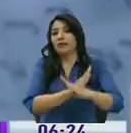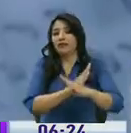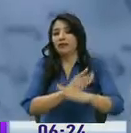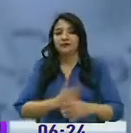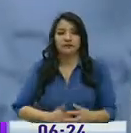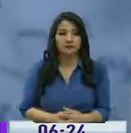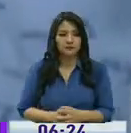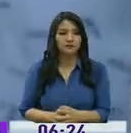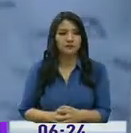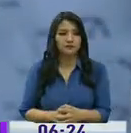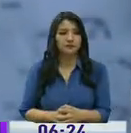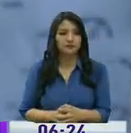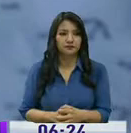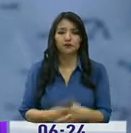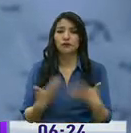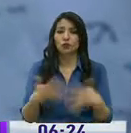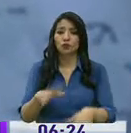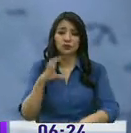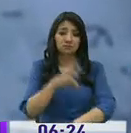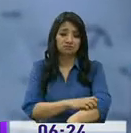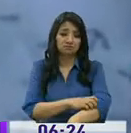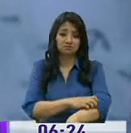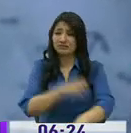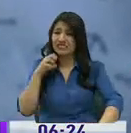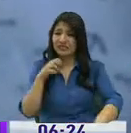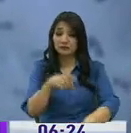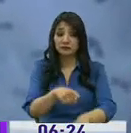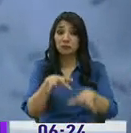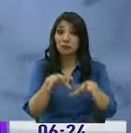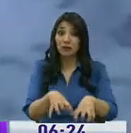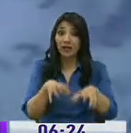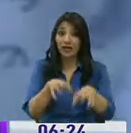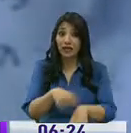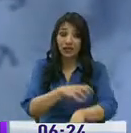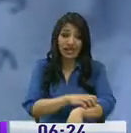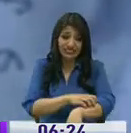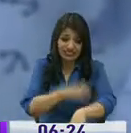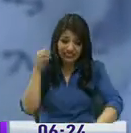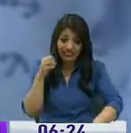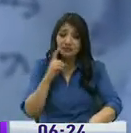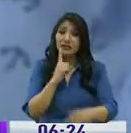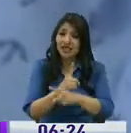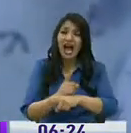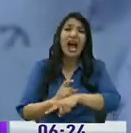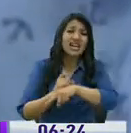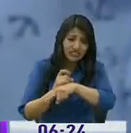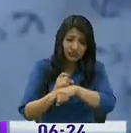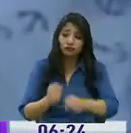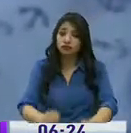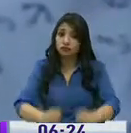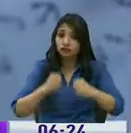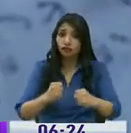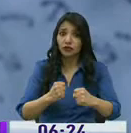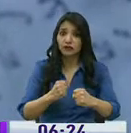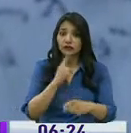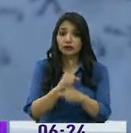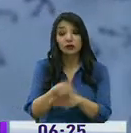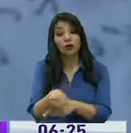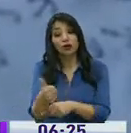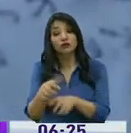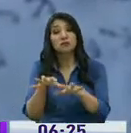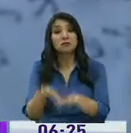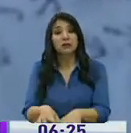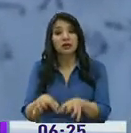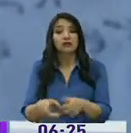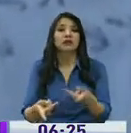Y empezaron a destrozarme el brazo. El perro mástil empezó a comerse mi brazo. Y el otro perro empezó